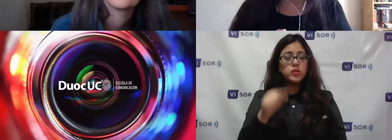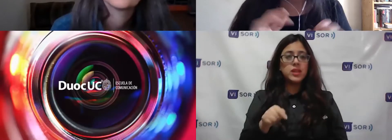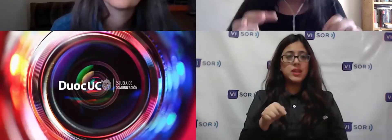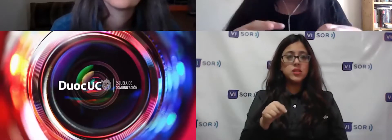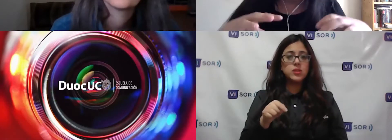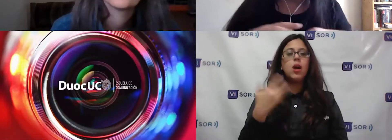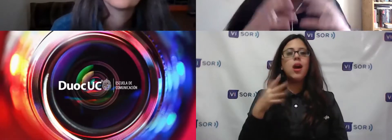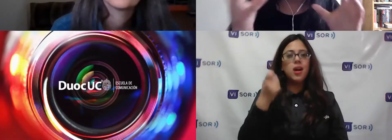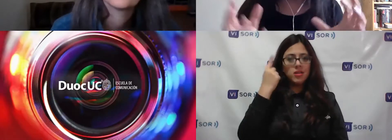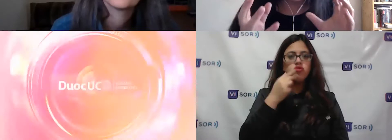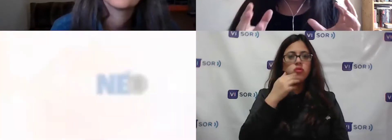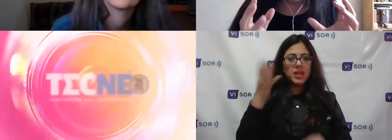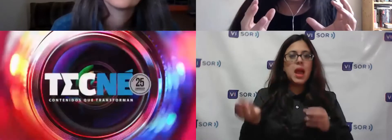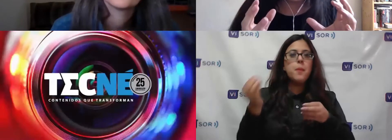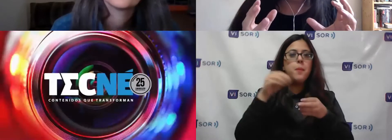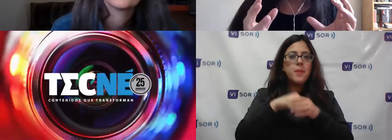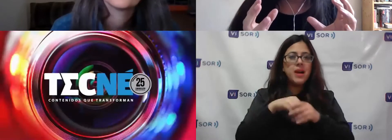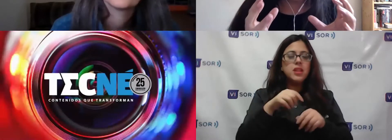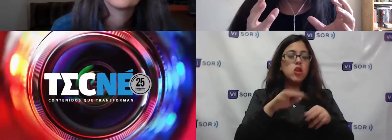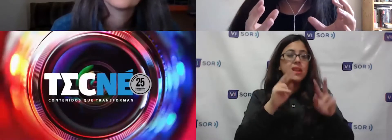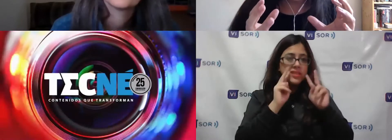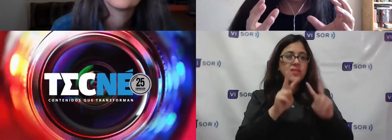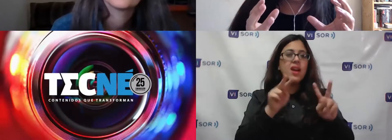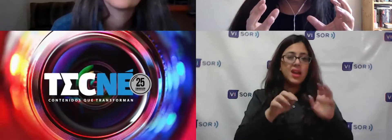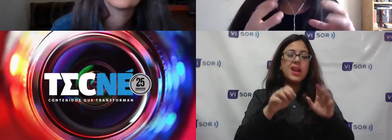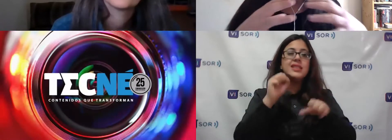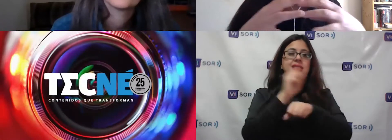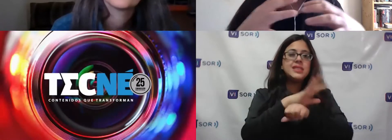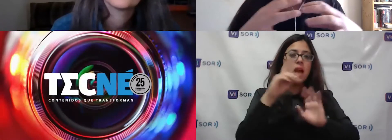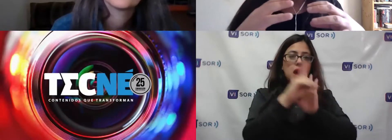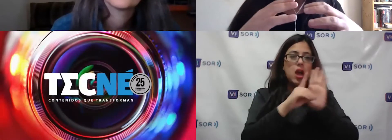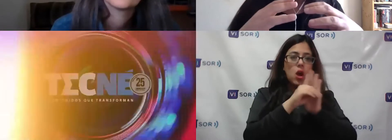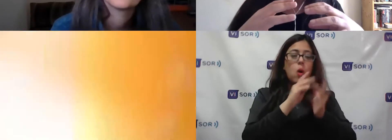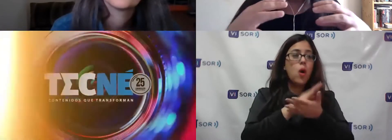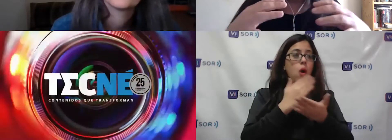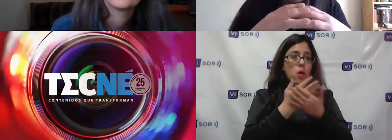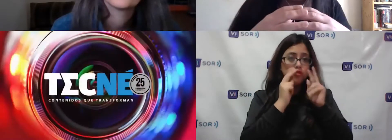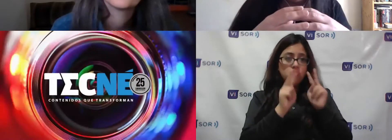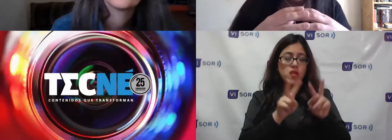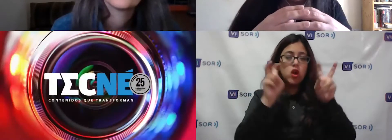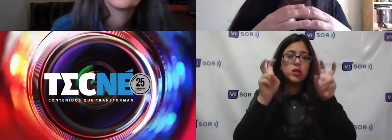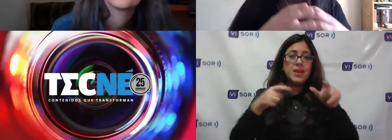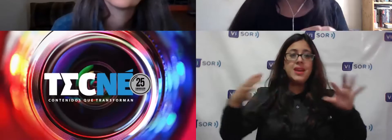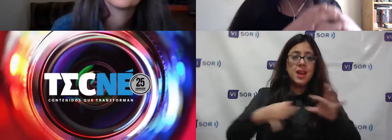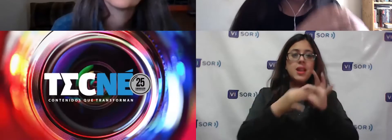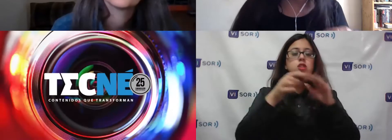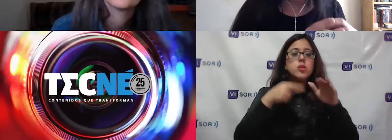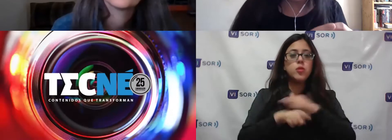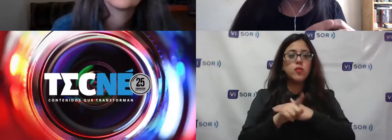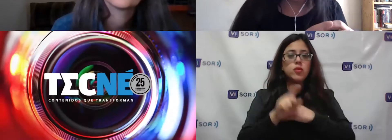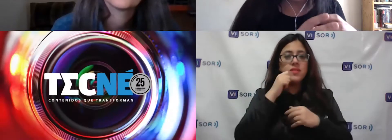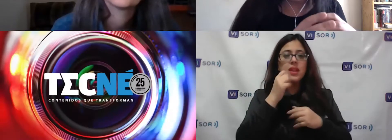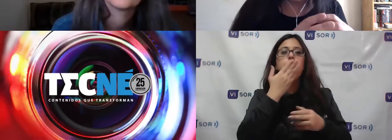entendiendo es parte lo que estoy viendo y día el cine documental que cuando uno entiende que esa relación es profunda hace una mejor